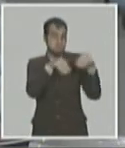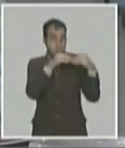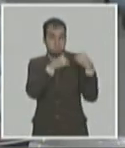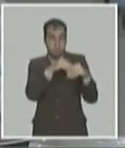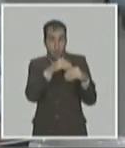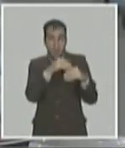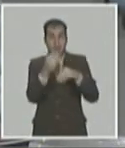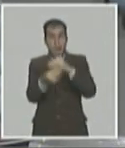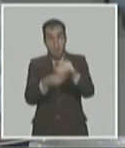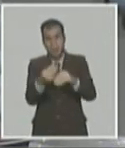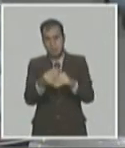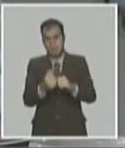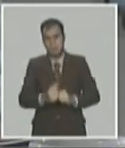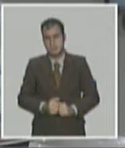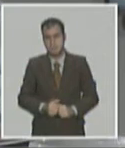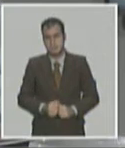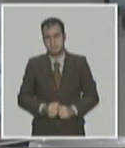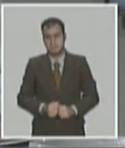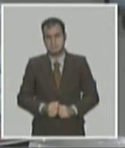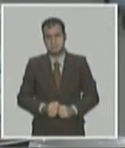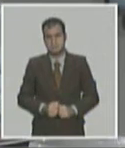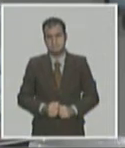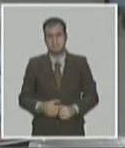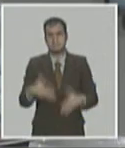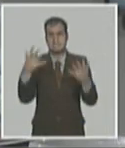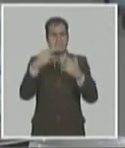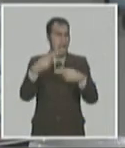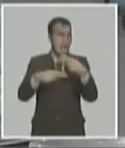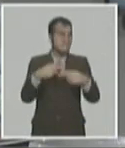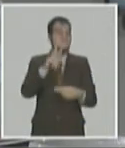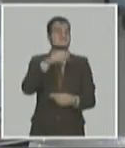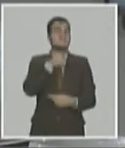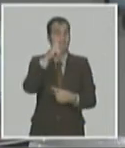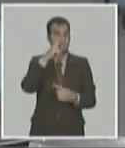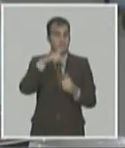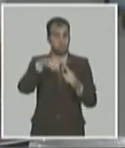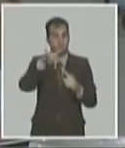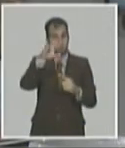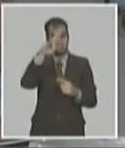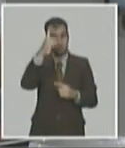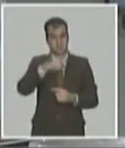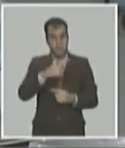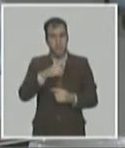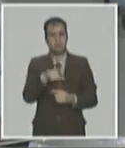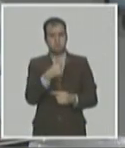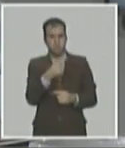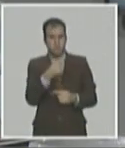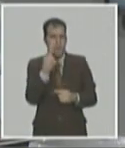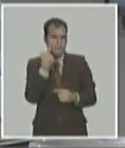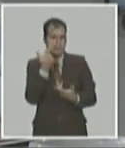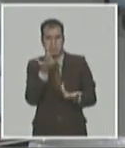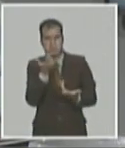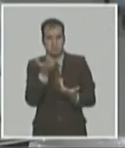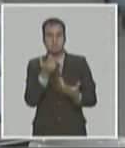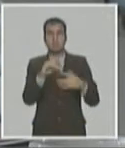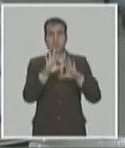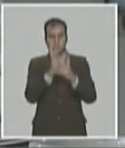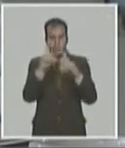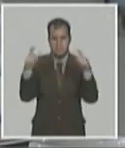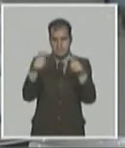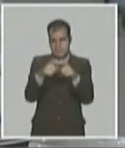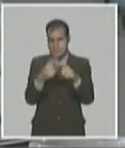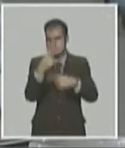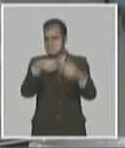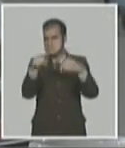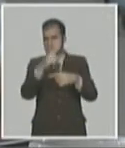venía desempeñando el comandante José Ramón Machado Ventura, hemos podido constatar en encuentros con los